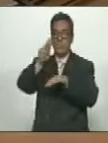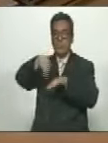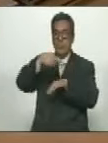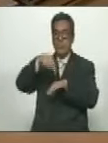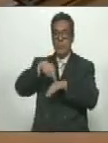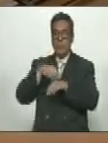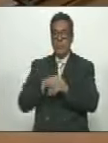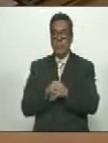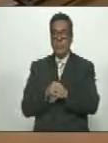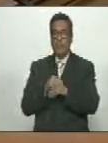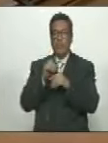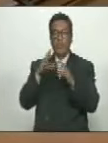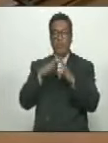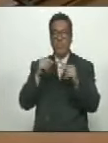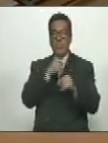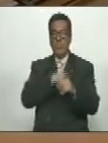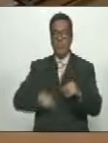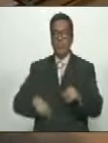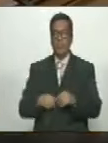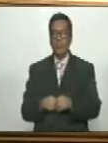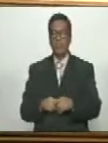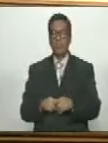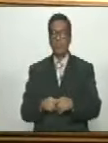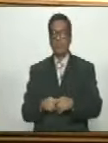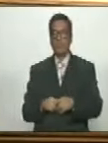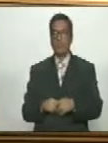asamblea nacional es todo ciudadano presidente